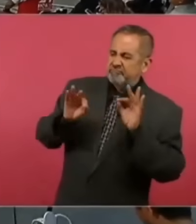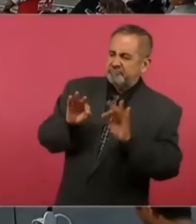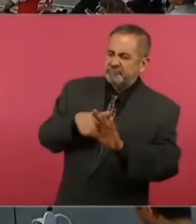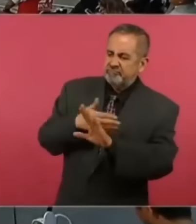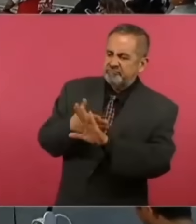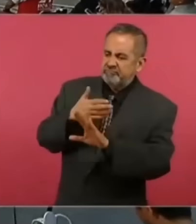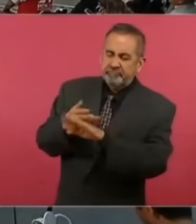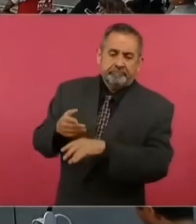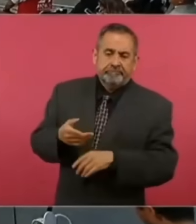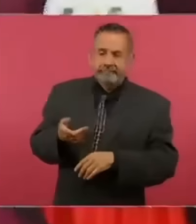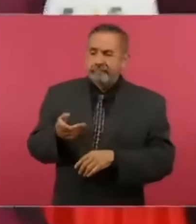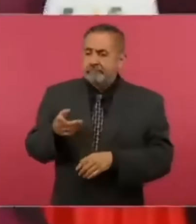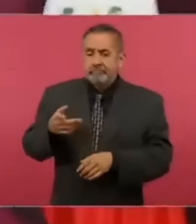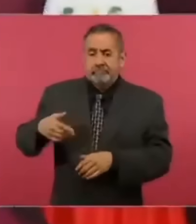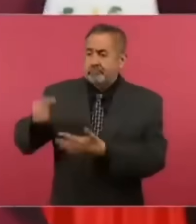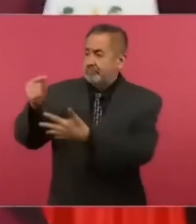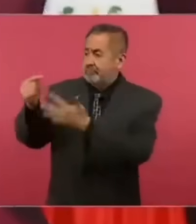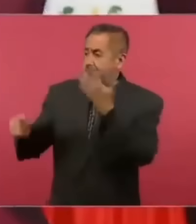de